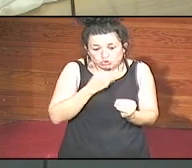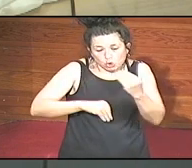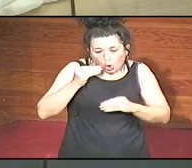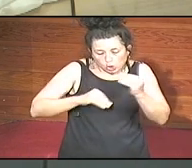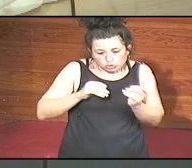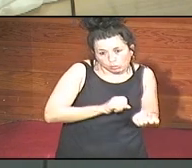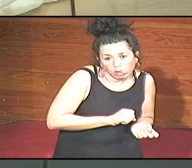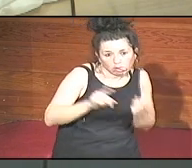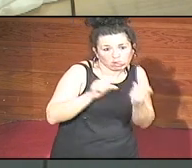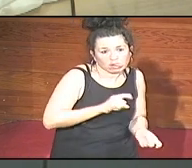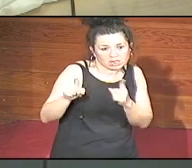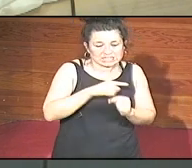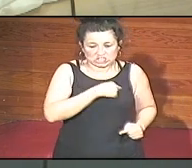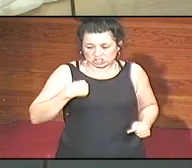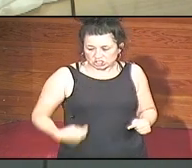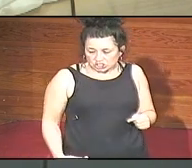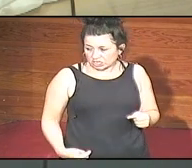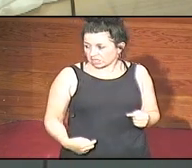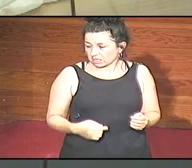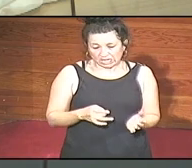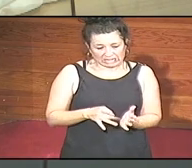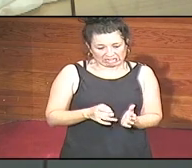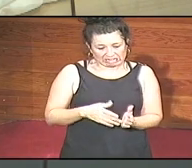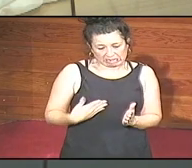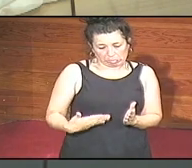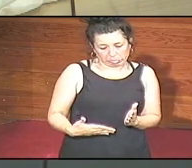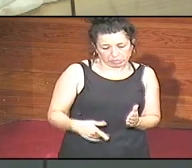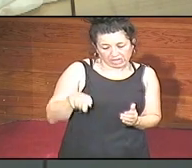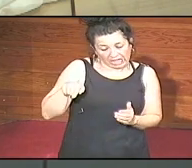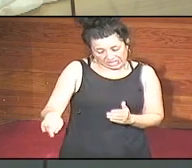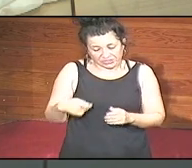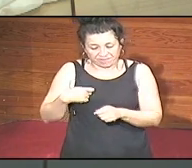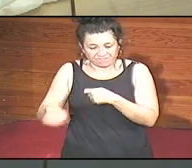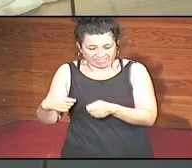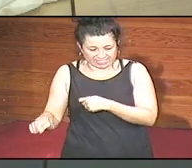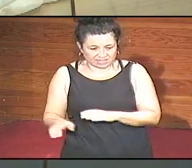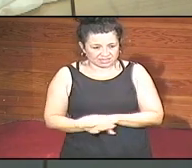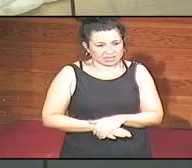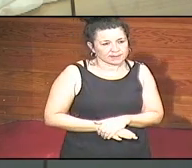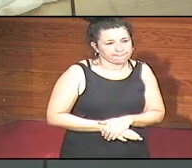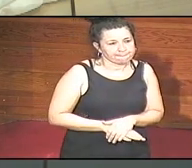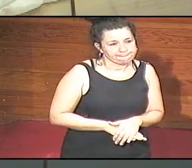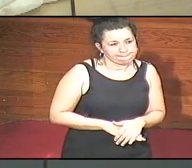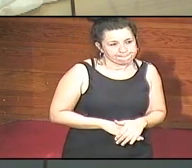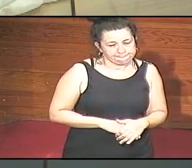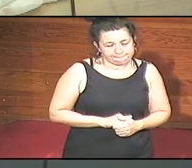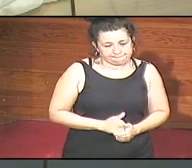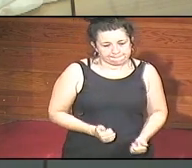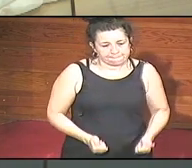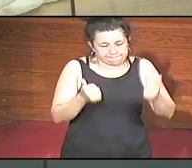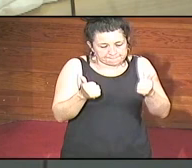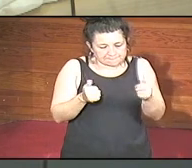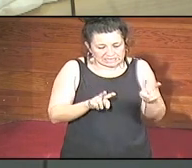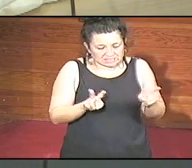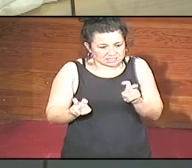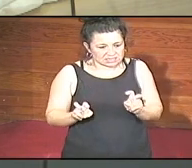a china y la de baja calidad pues a lo mejor lo vendían en en la zona local más cuestiones depredadoras